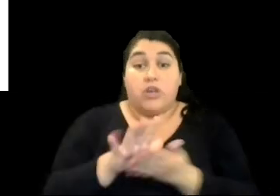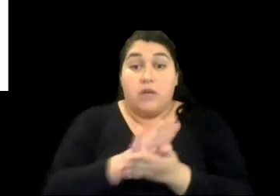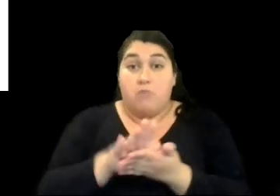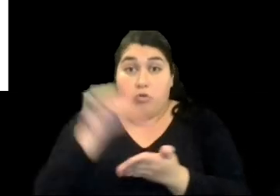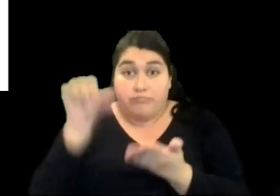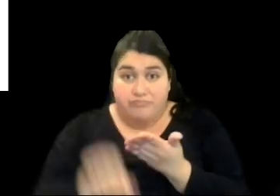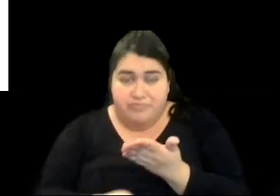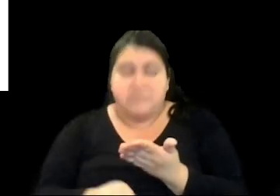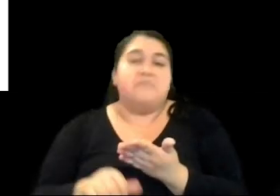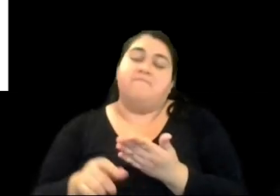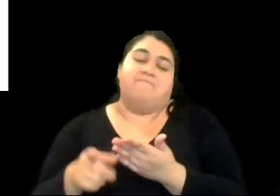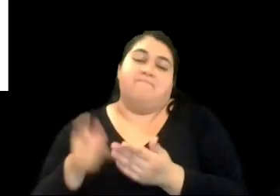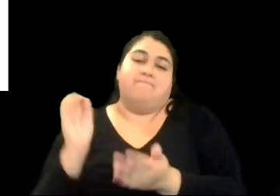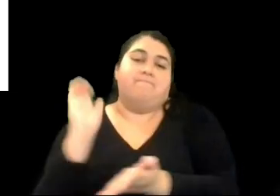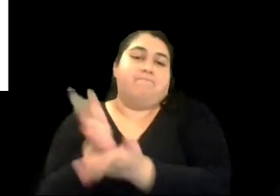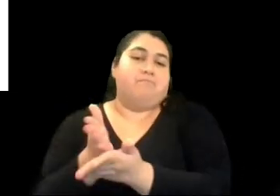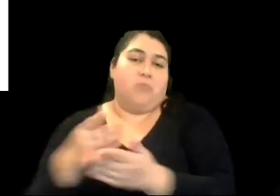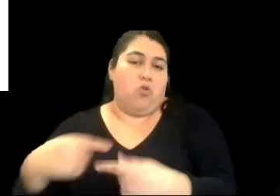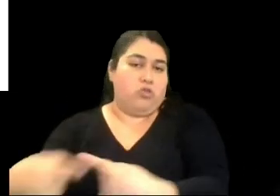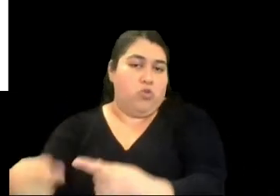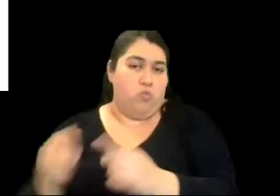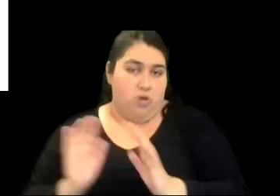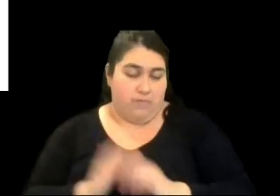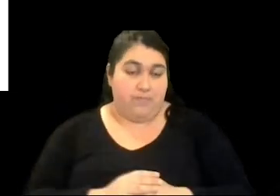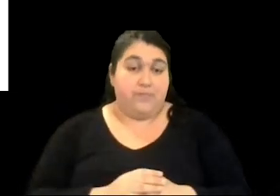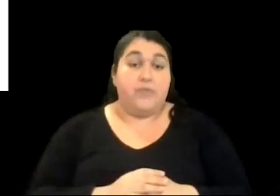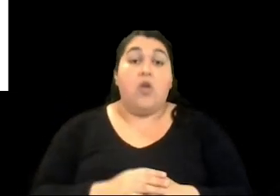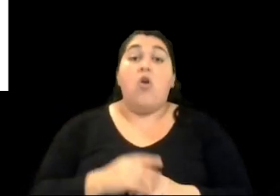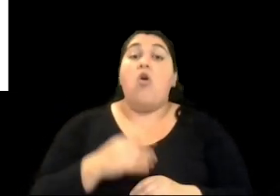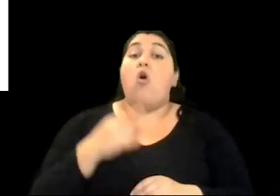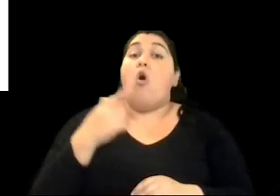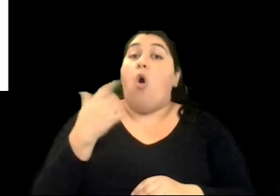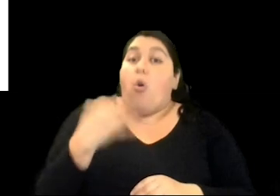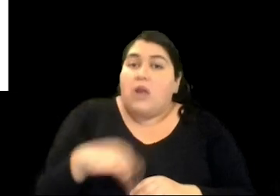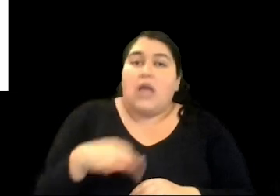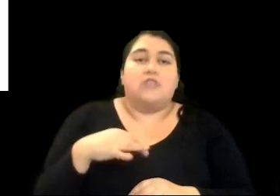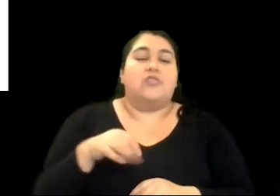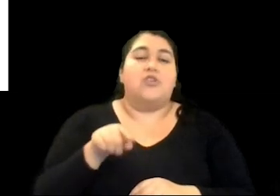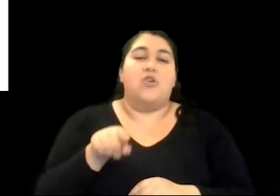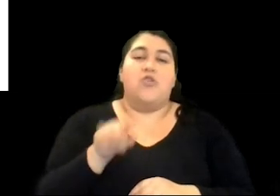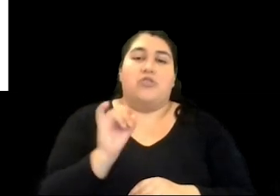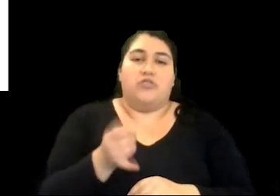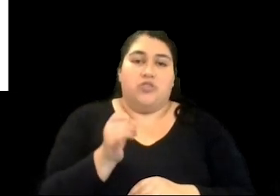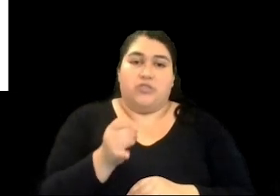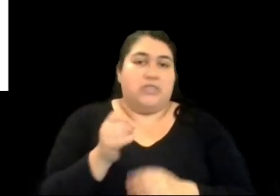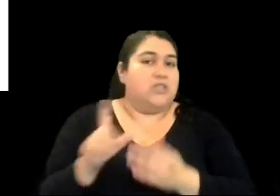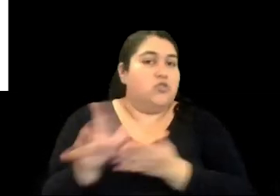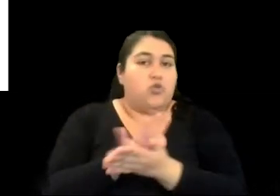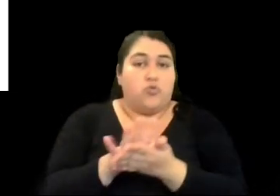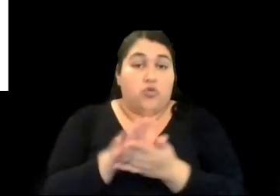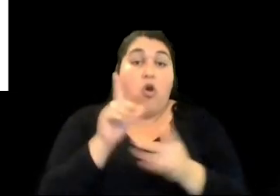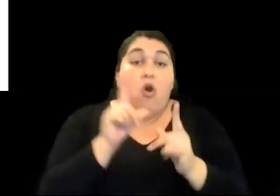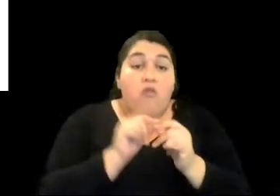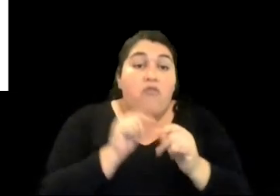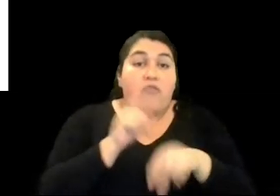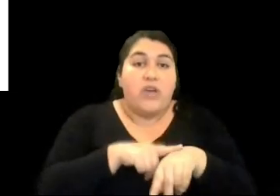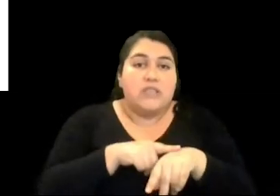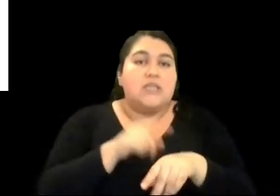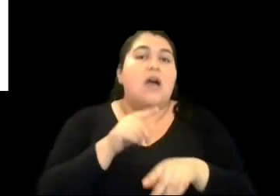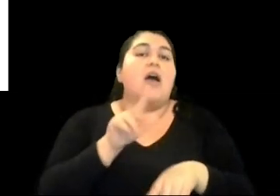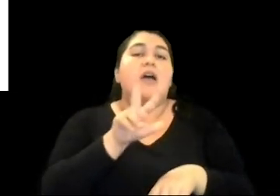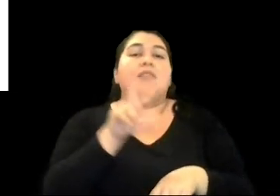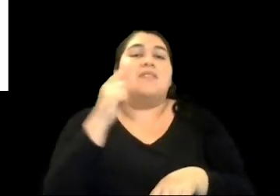derecho. Cuando la obligación tiene que ser subsanada, la fecha que se establece en la normativa es el día 13 de